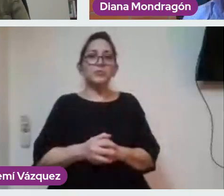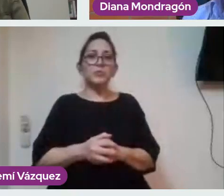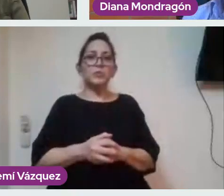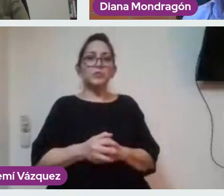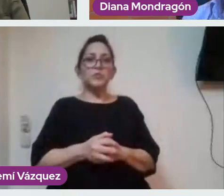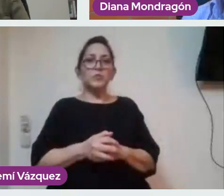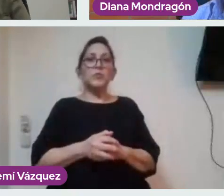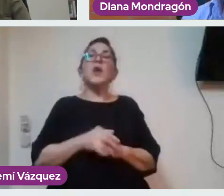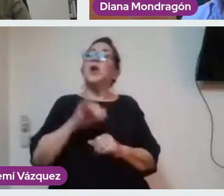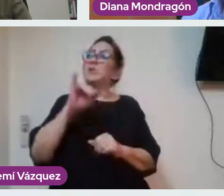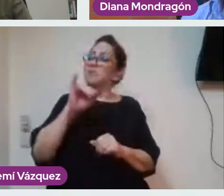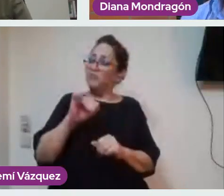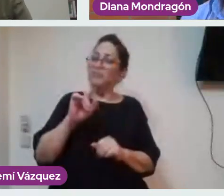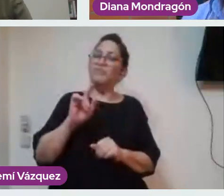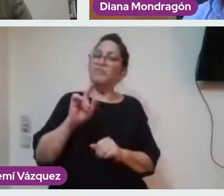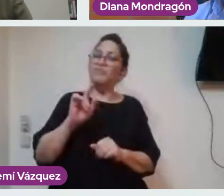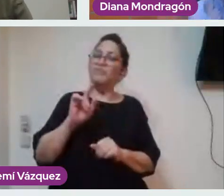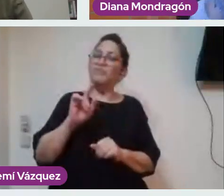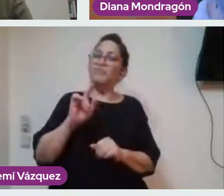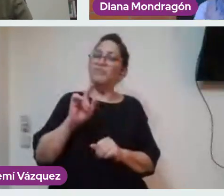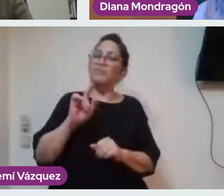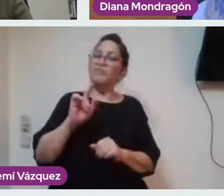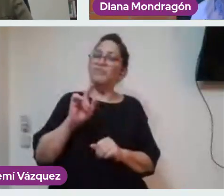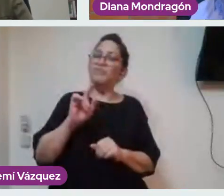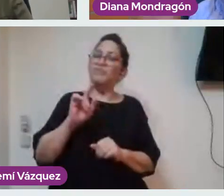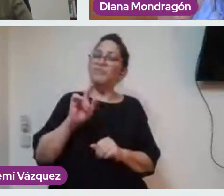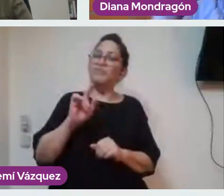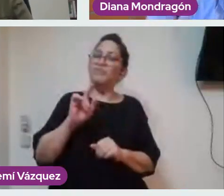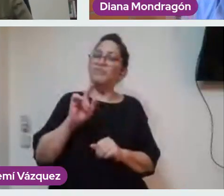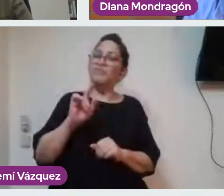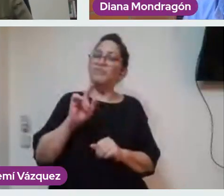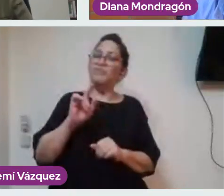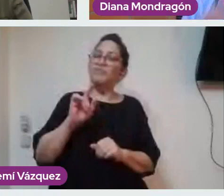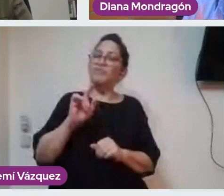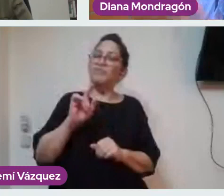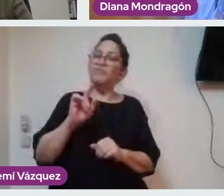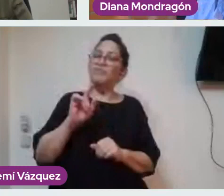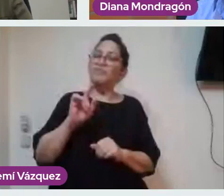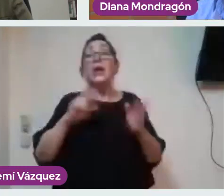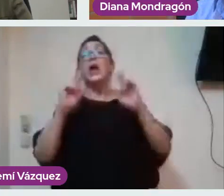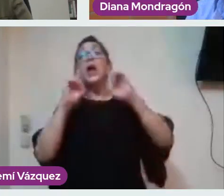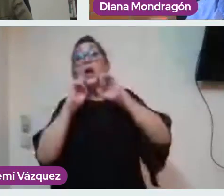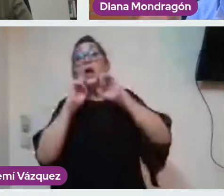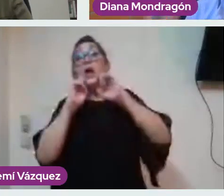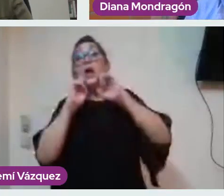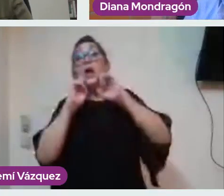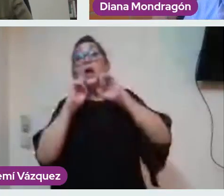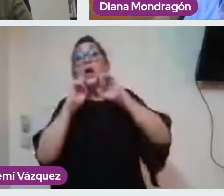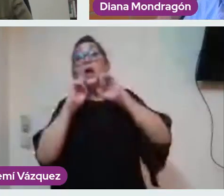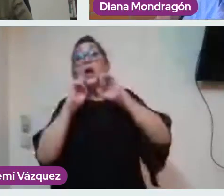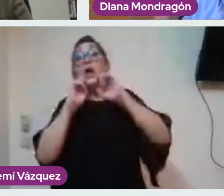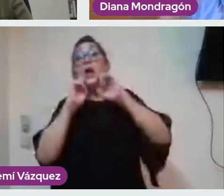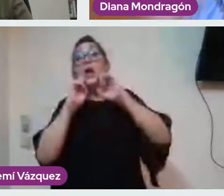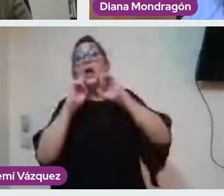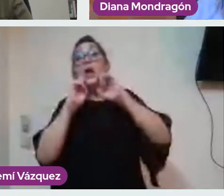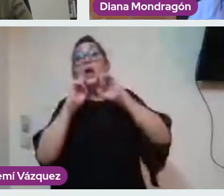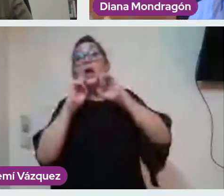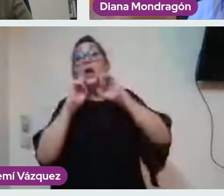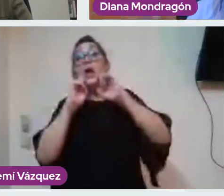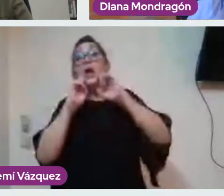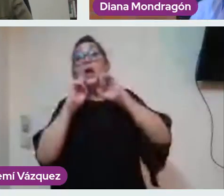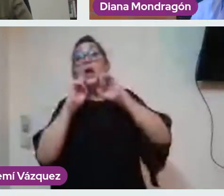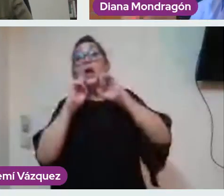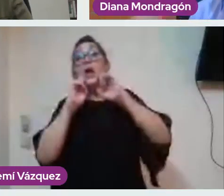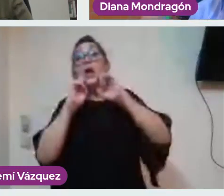sí es como súper recomendado, si bien que hay estas reuniones, si bien que se usen el uso de estas tecnologías, algo a lo mejor